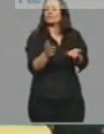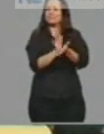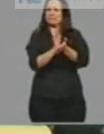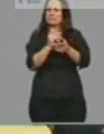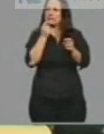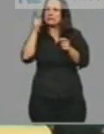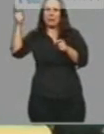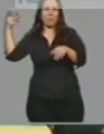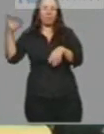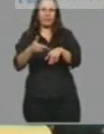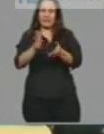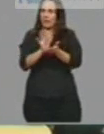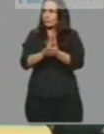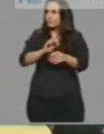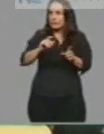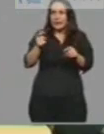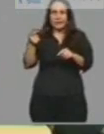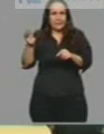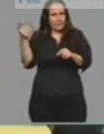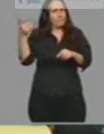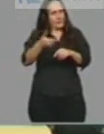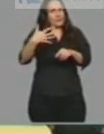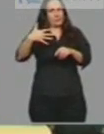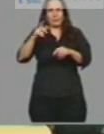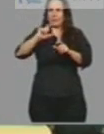en dólares sería de algo más del